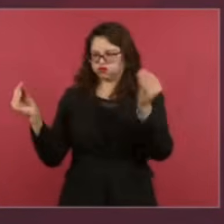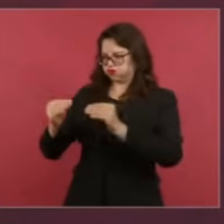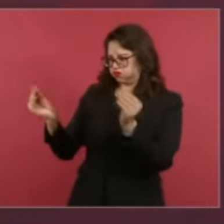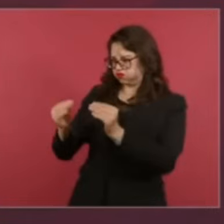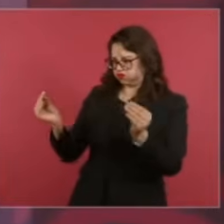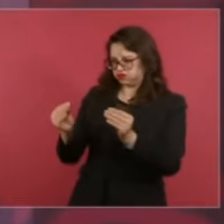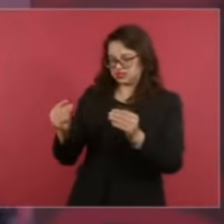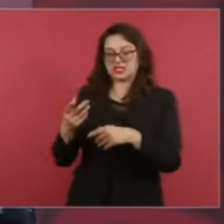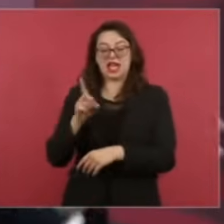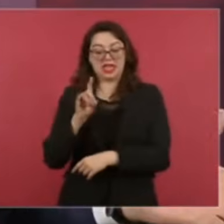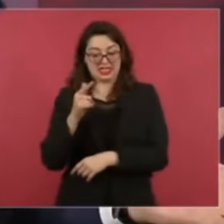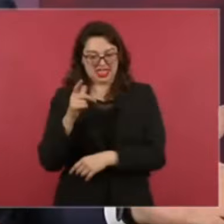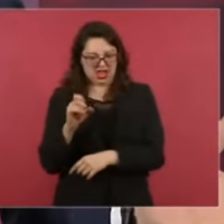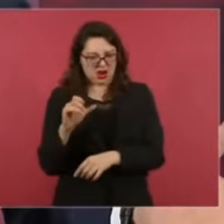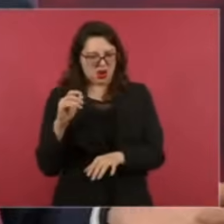al ingeniero Cárdenas.